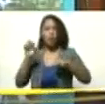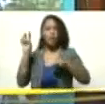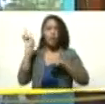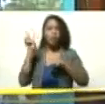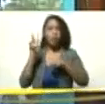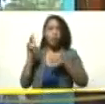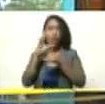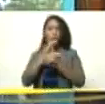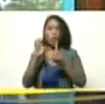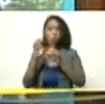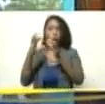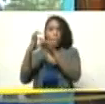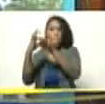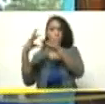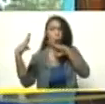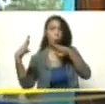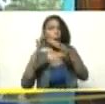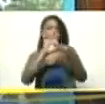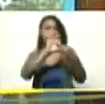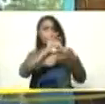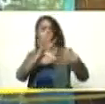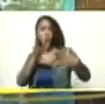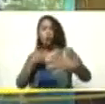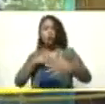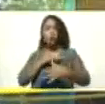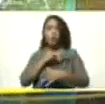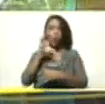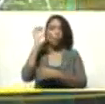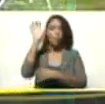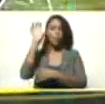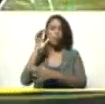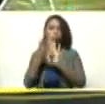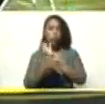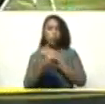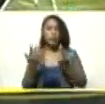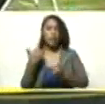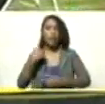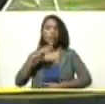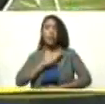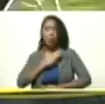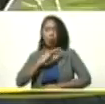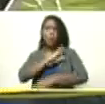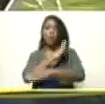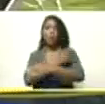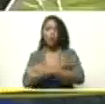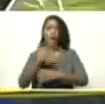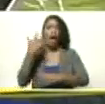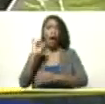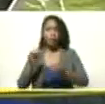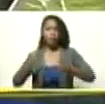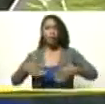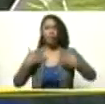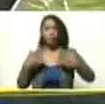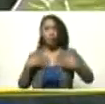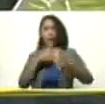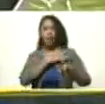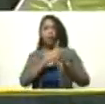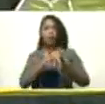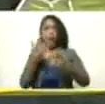la descolonización de nuestra patria. Tenemos el poder, tenemos las ganas, tenemos la